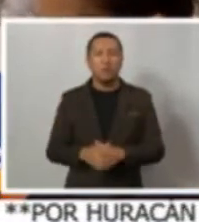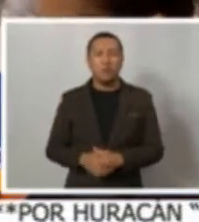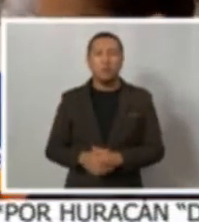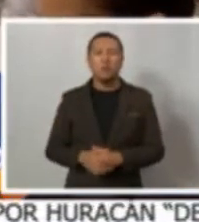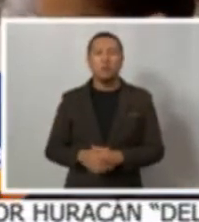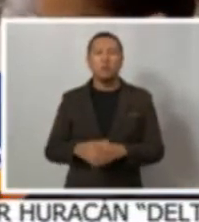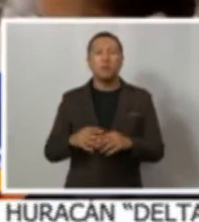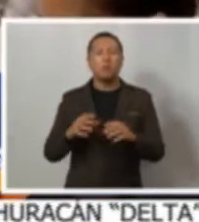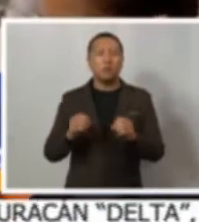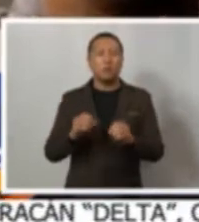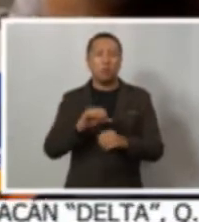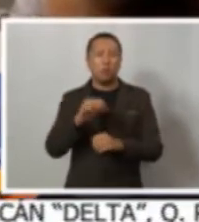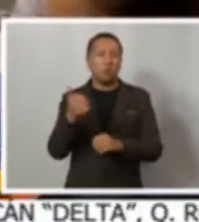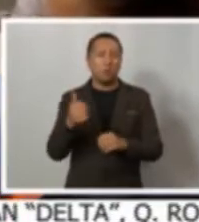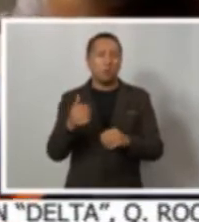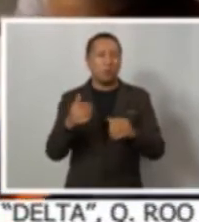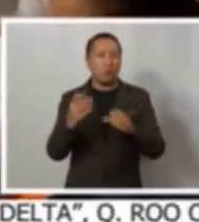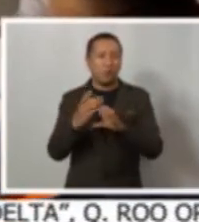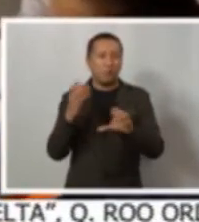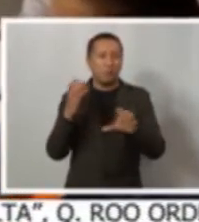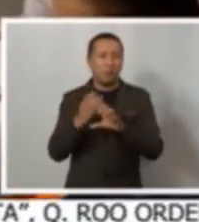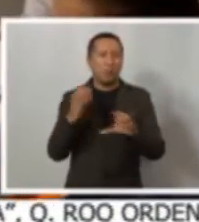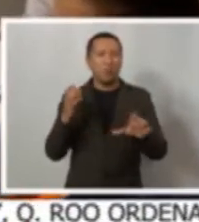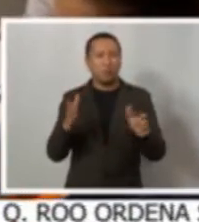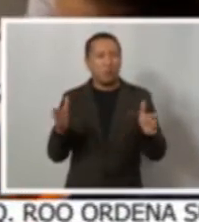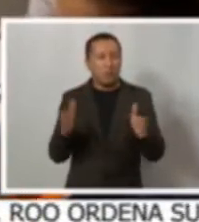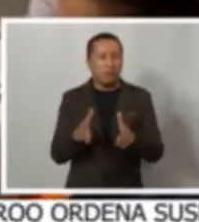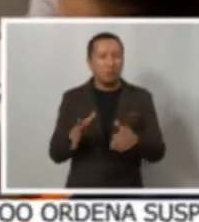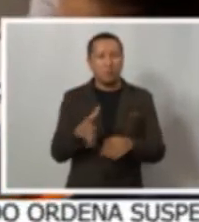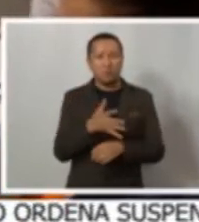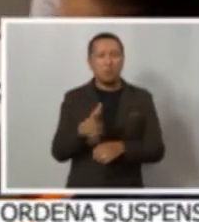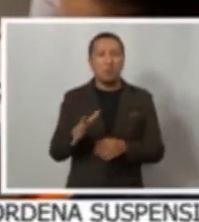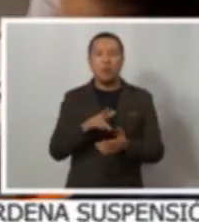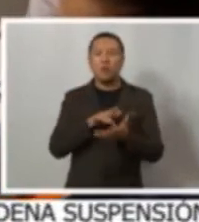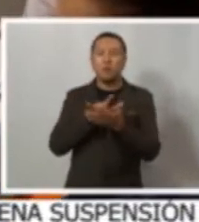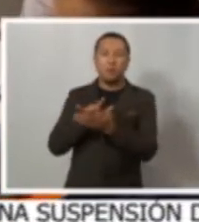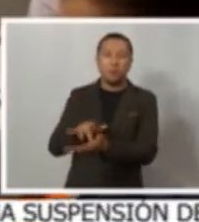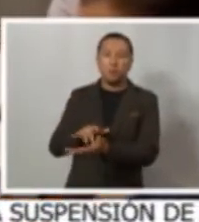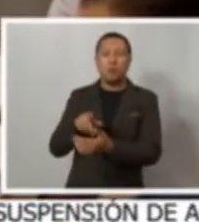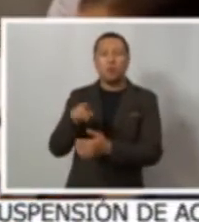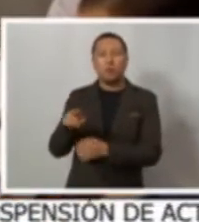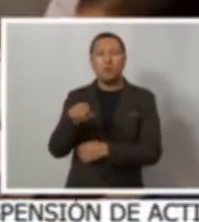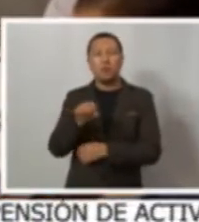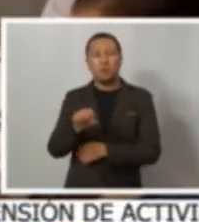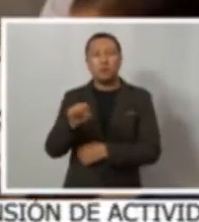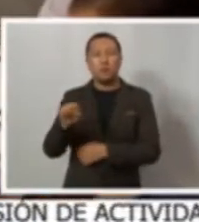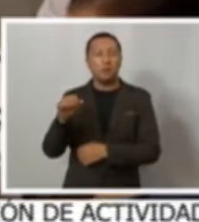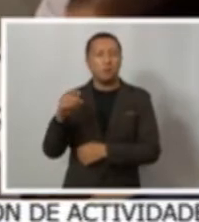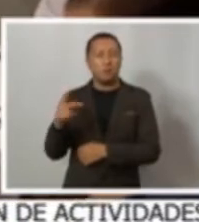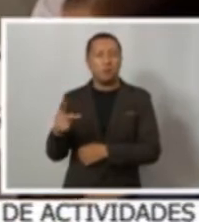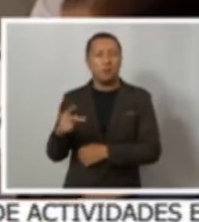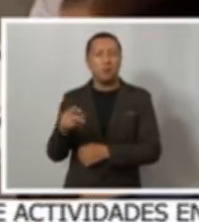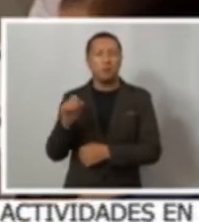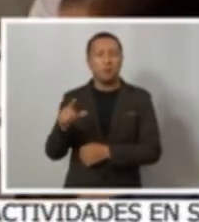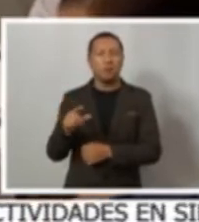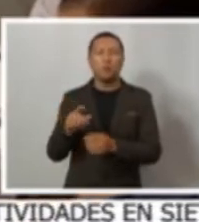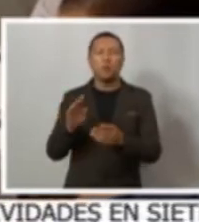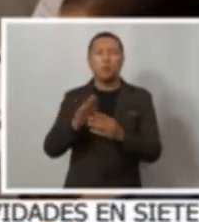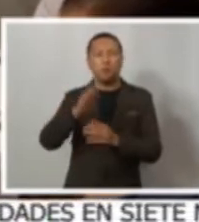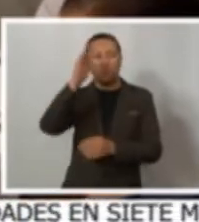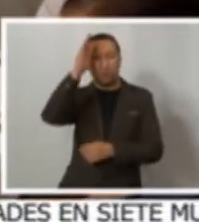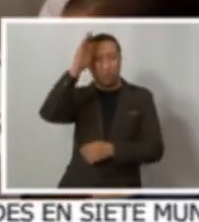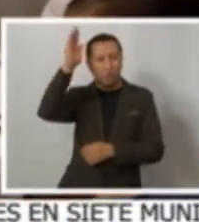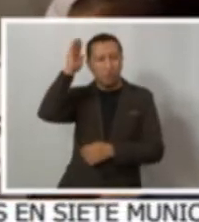estaquitas o 3 toneladas, para poder reforzar a servicios públicos y a bomberos en